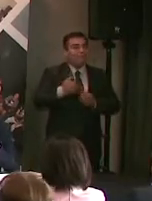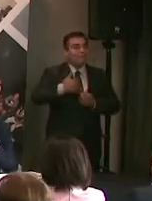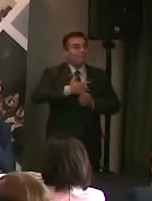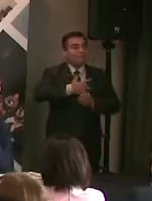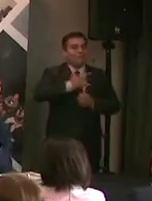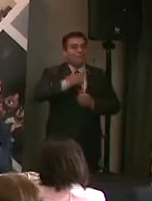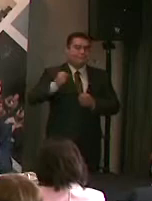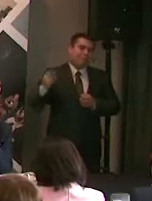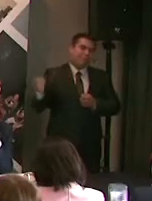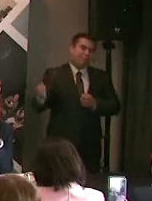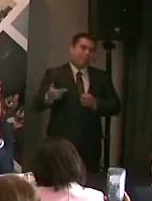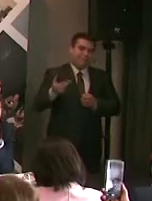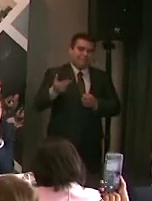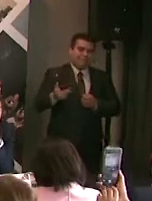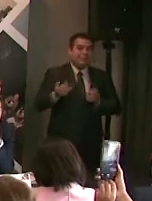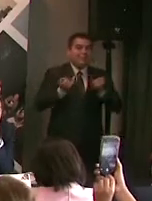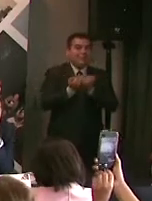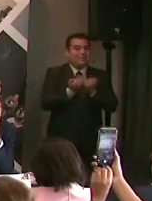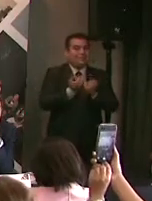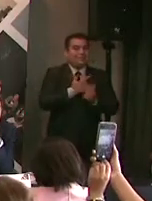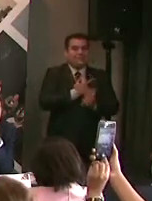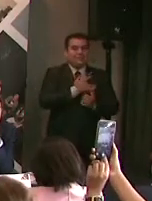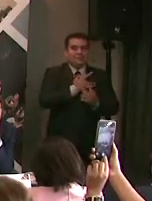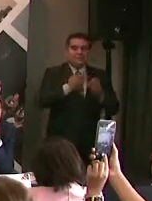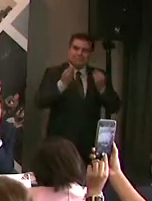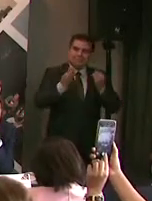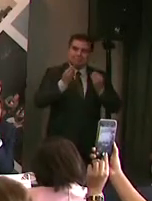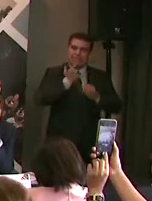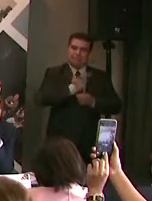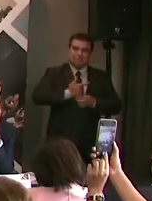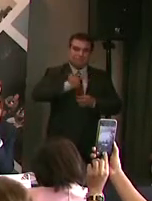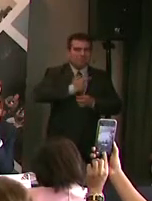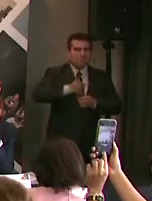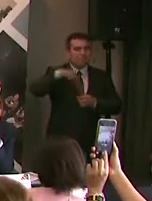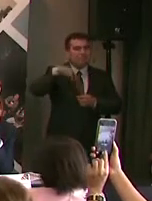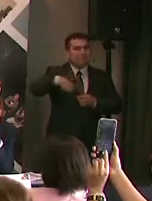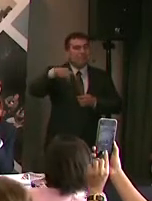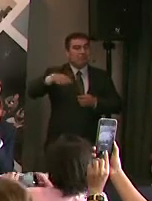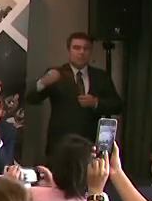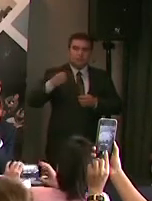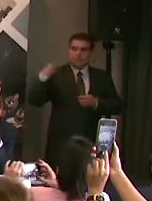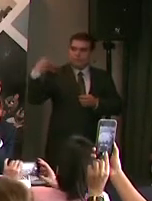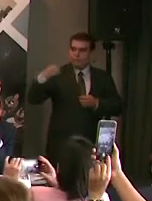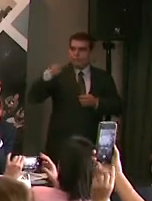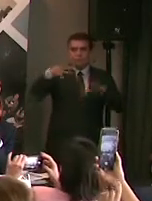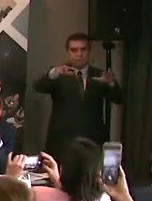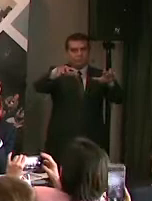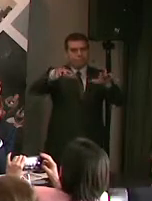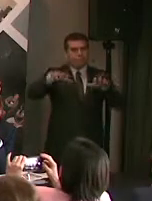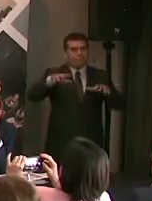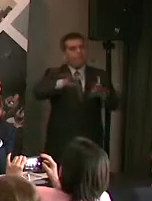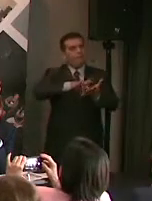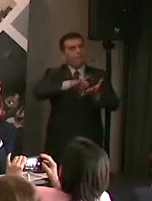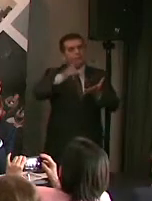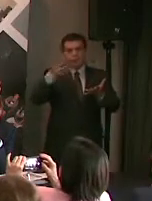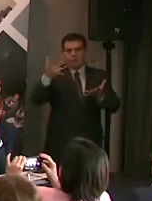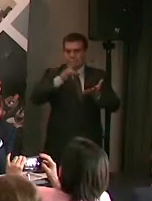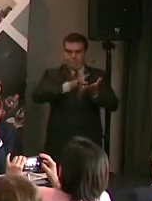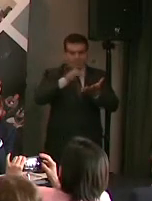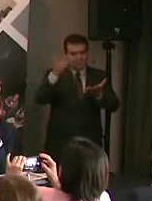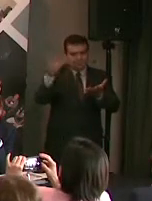honor y un gran gusto el poder ser partícipe de un evento de tal relevancia como el que el día de hoy nos